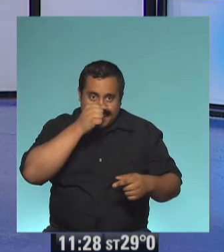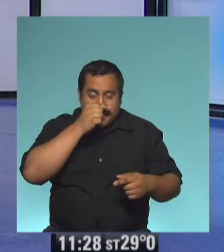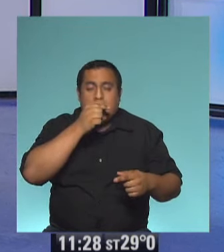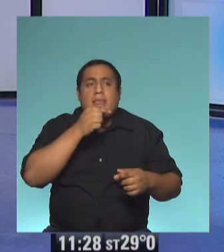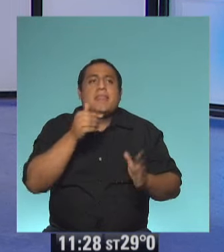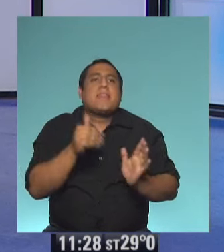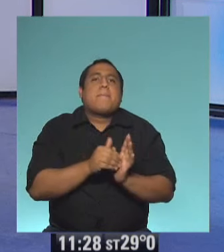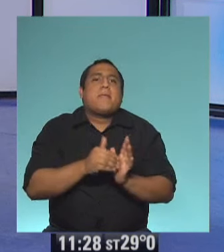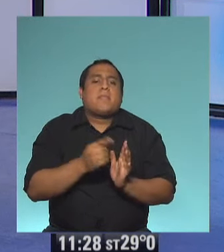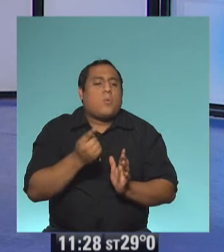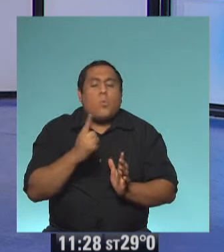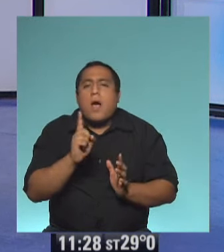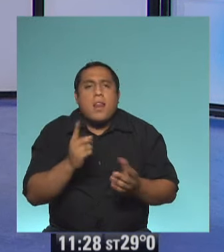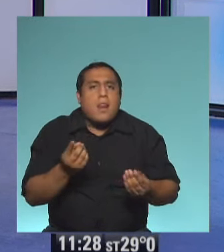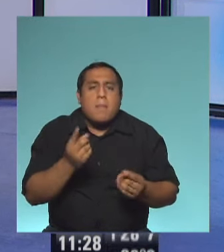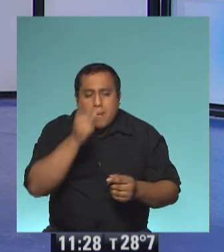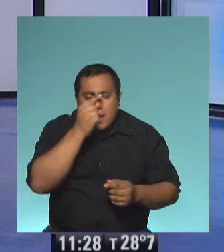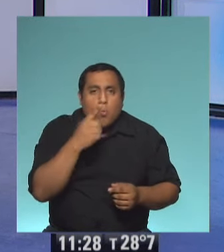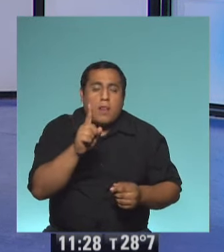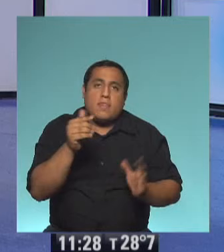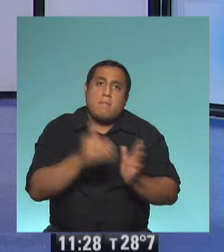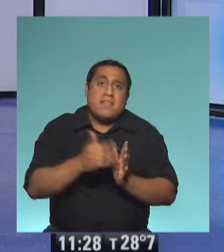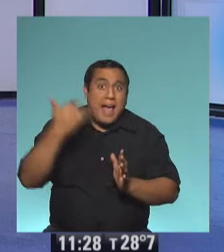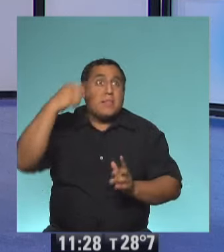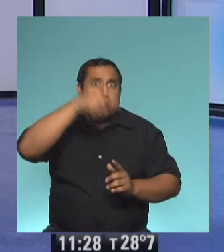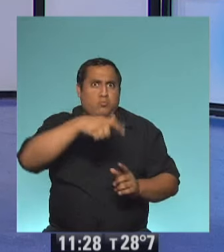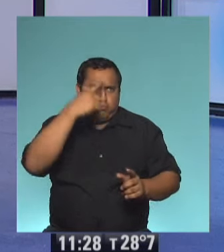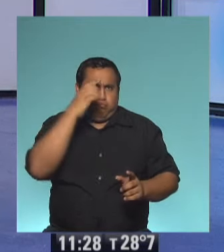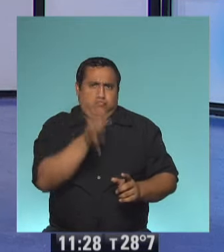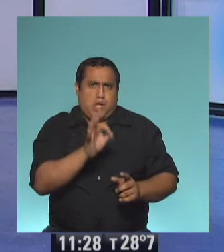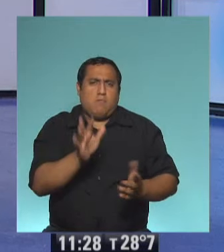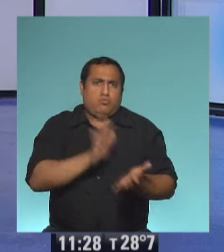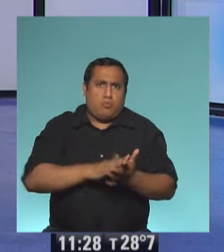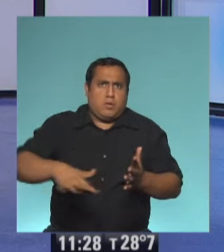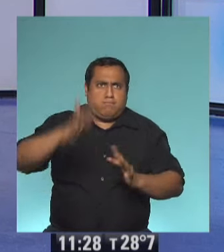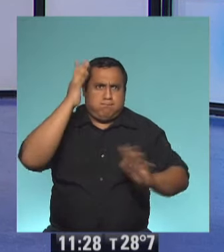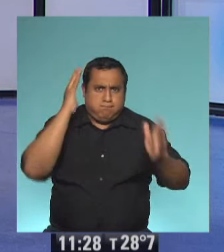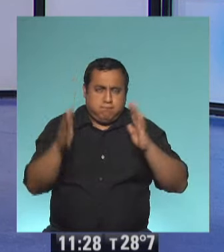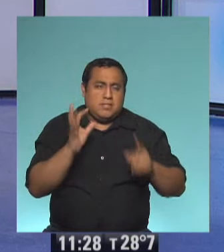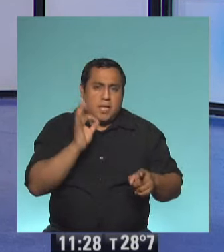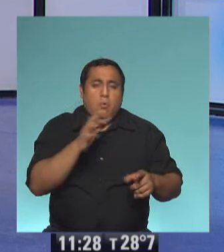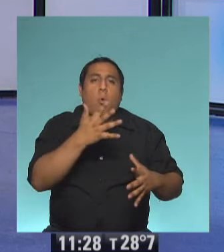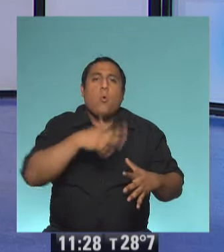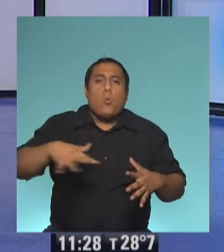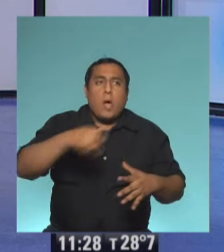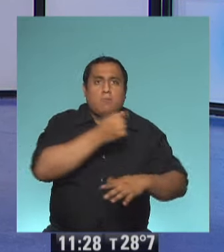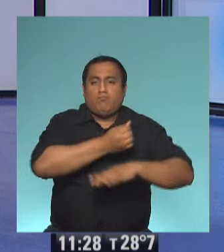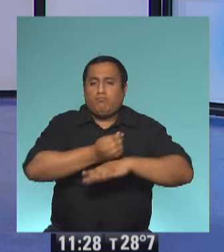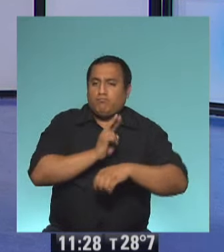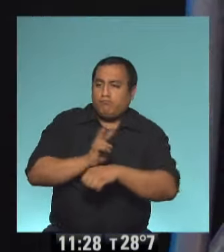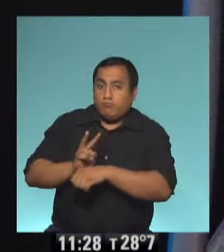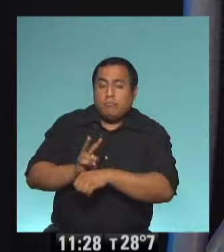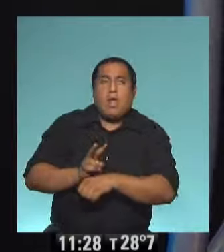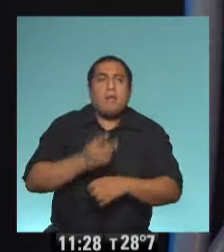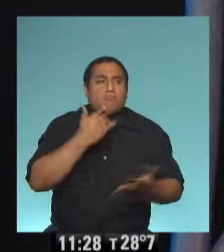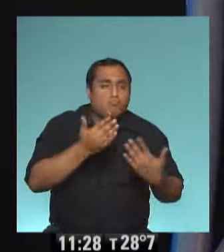depende cuál usás. Hablamos con gente que sabía muchísimo de bosques o que estaba en alguna reserva cuidándolos. Exactamente, que